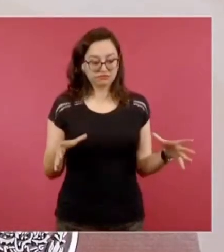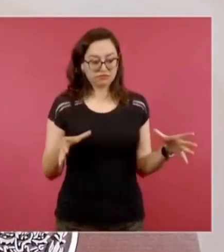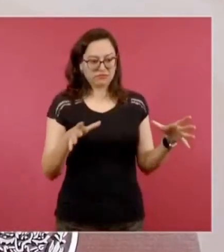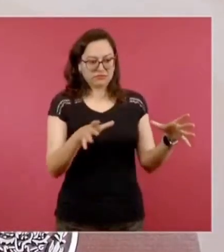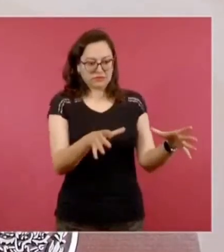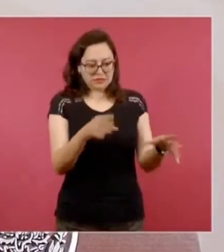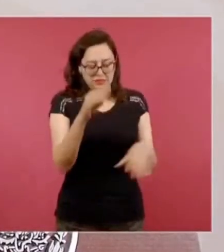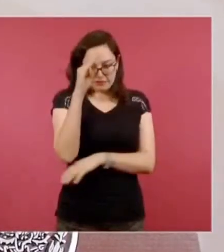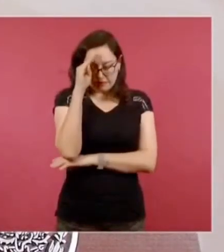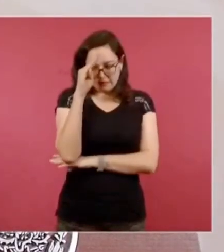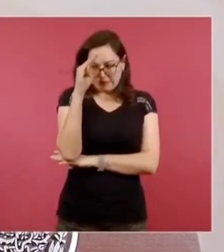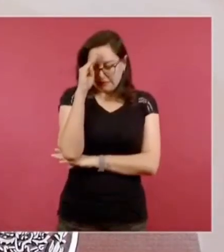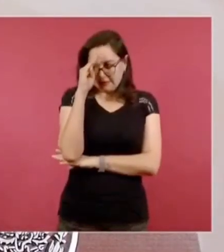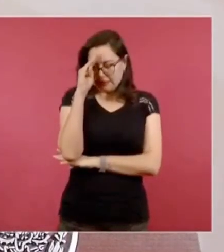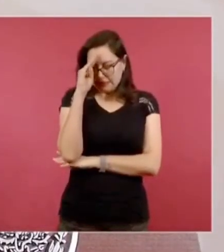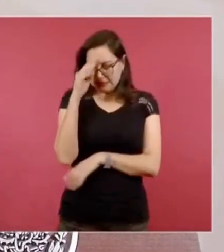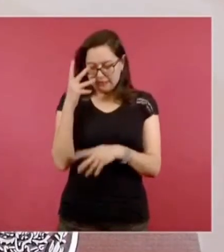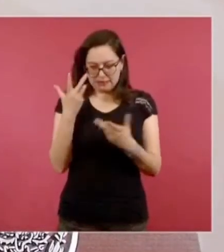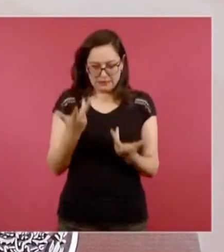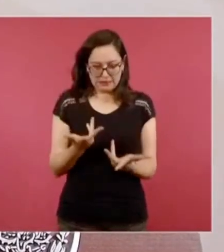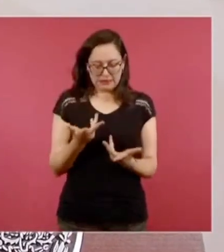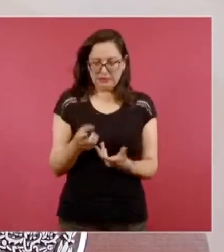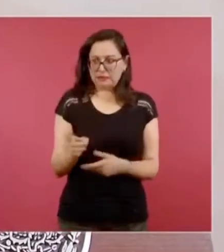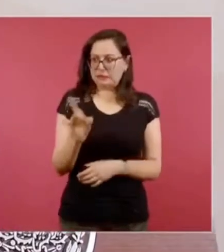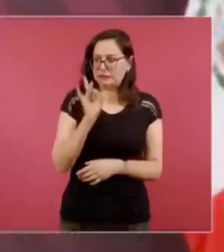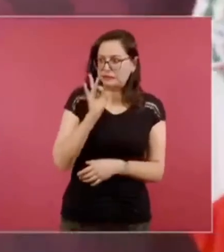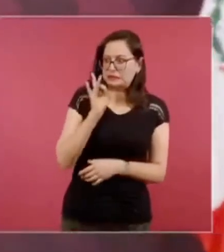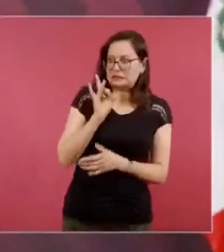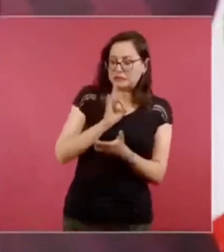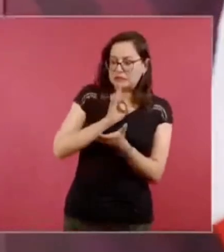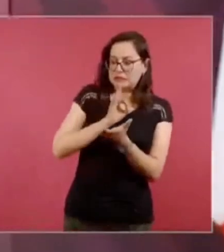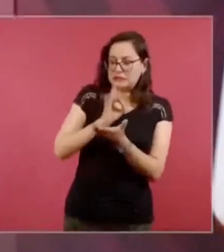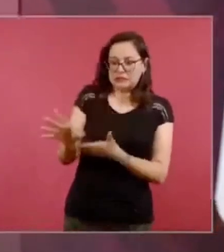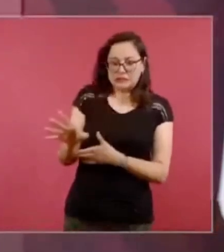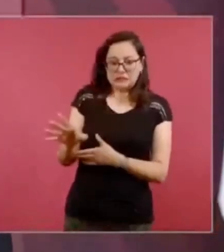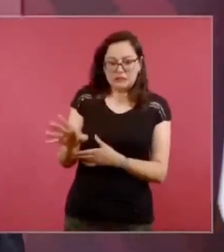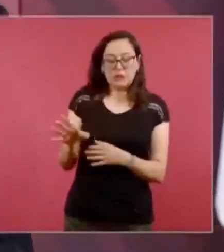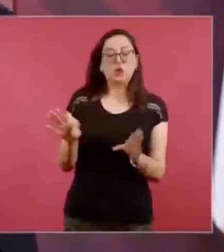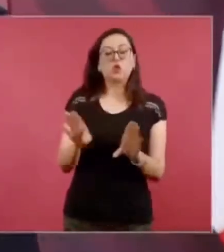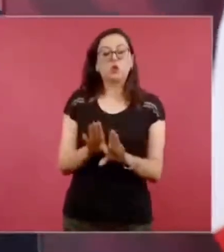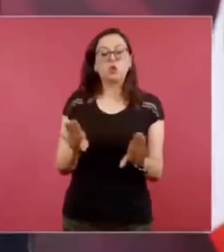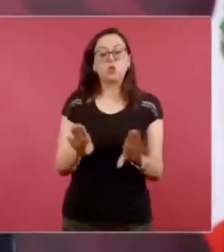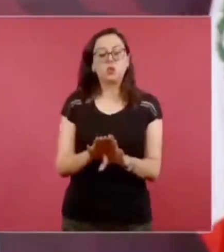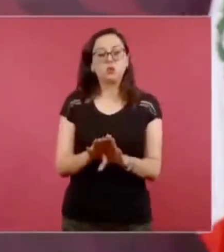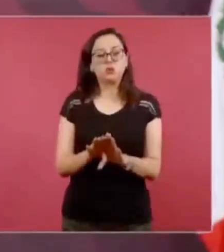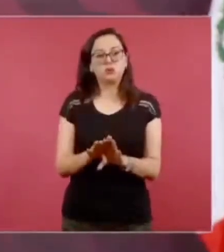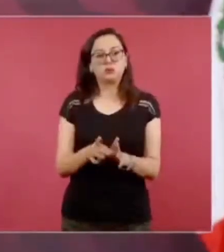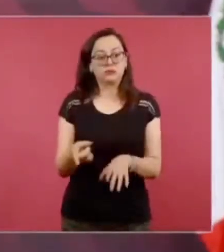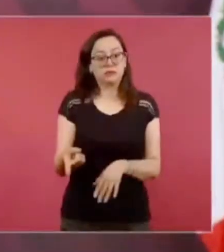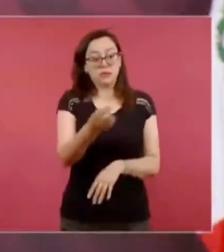unirse todos. Por cierto, tenía yo una duda,